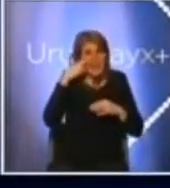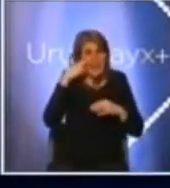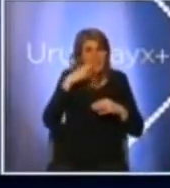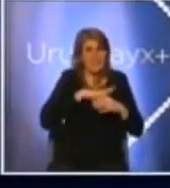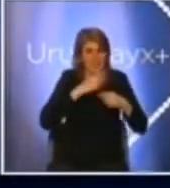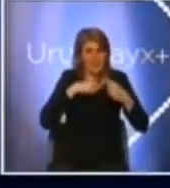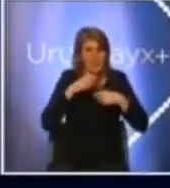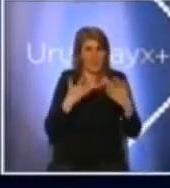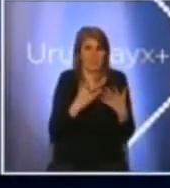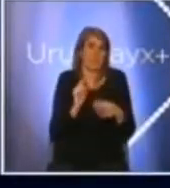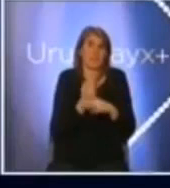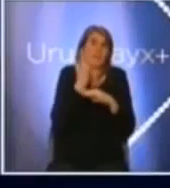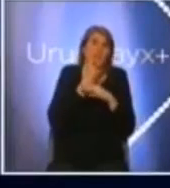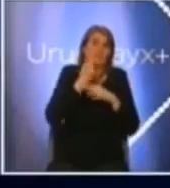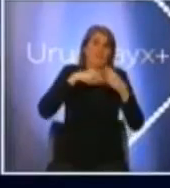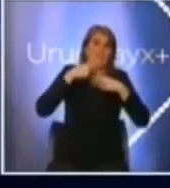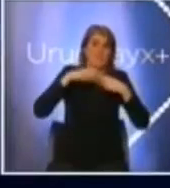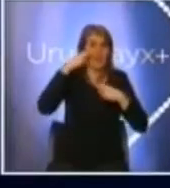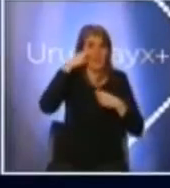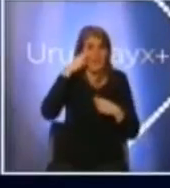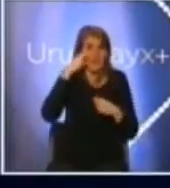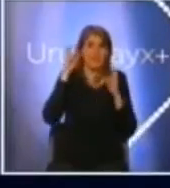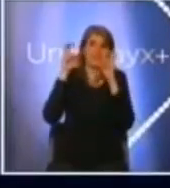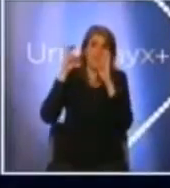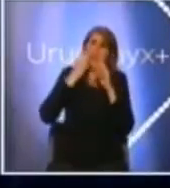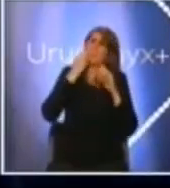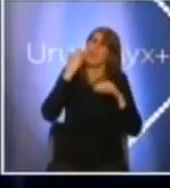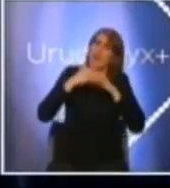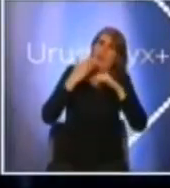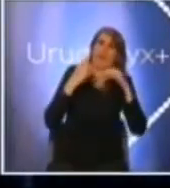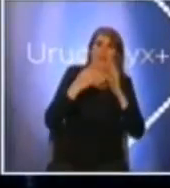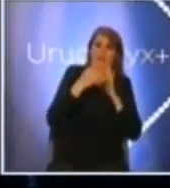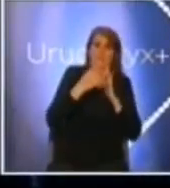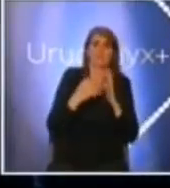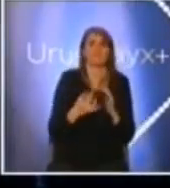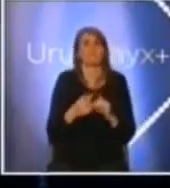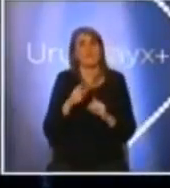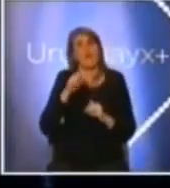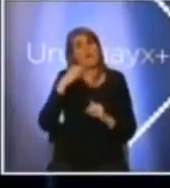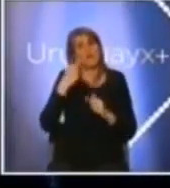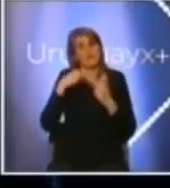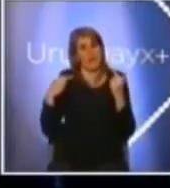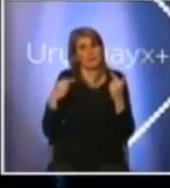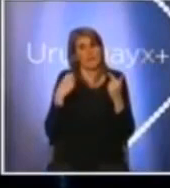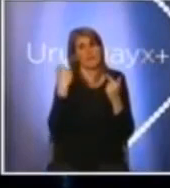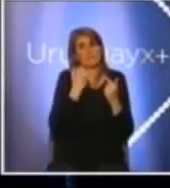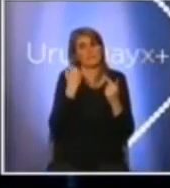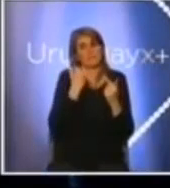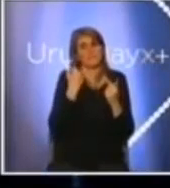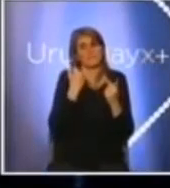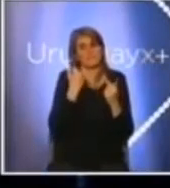Hemos sido pioneros en este tema en el mundo. Entre otros aspectos, es destacable